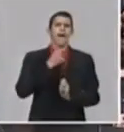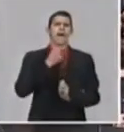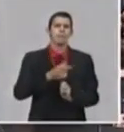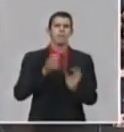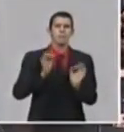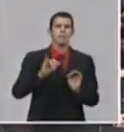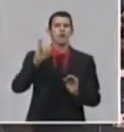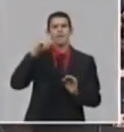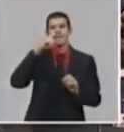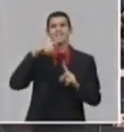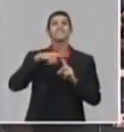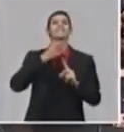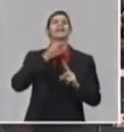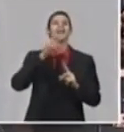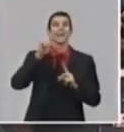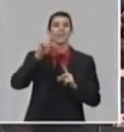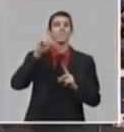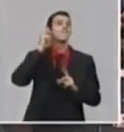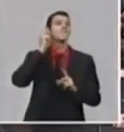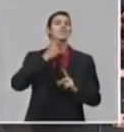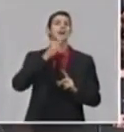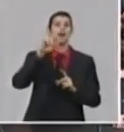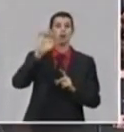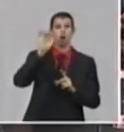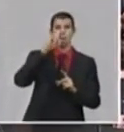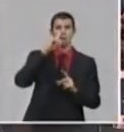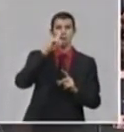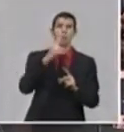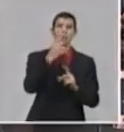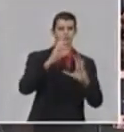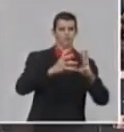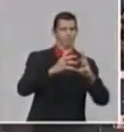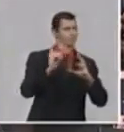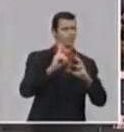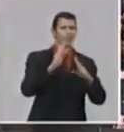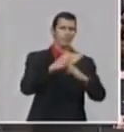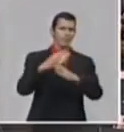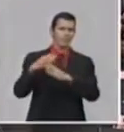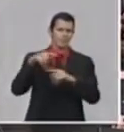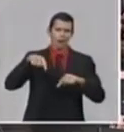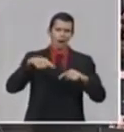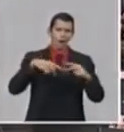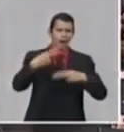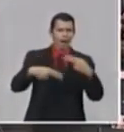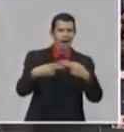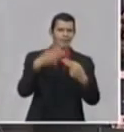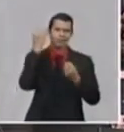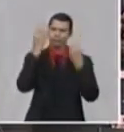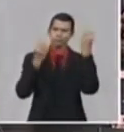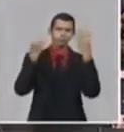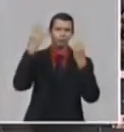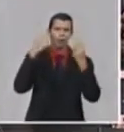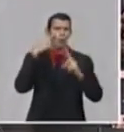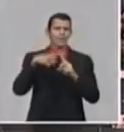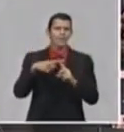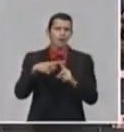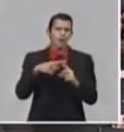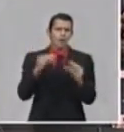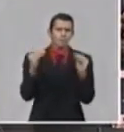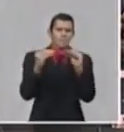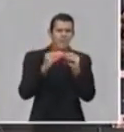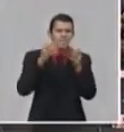nasal que sea más efectivo incluso frente a esta enfermedad. Y conversamos hoy un poco de